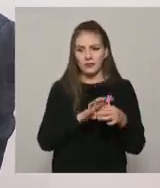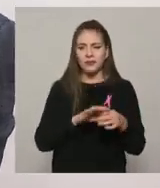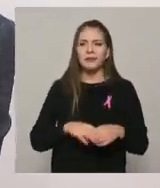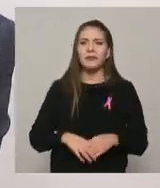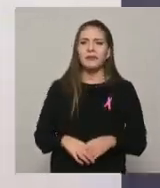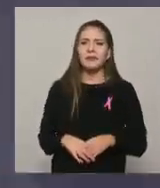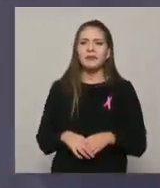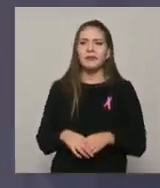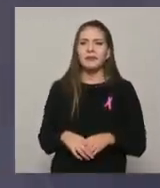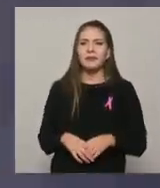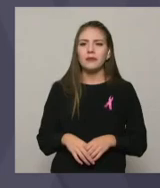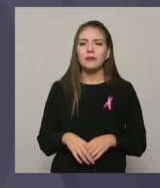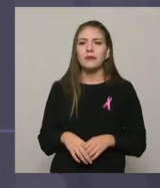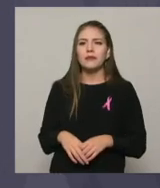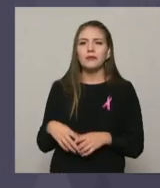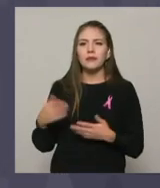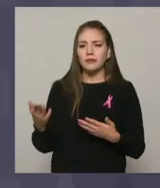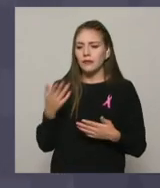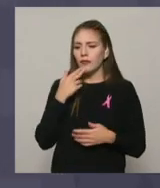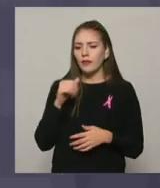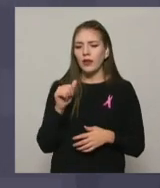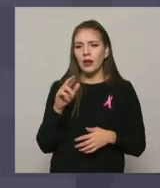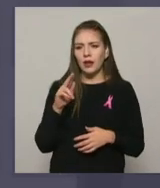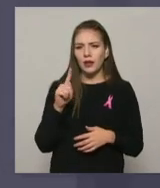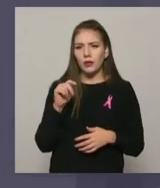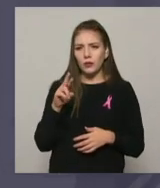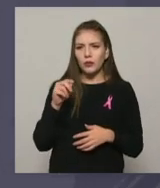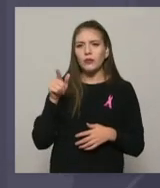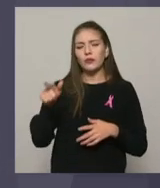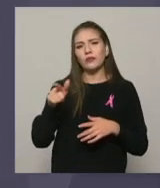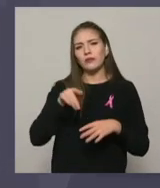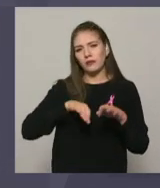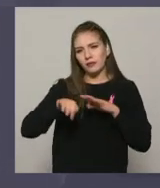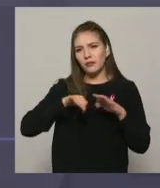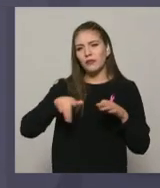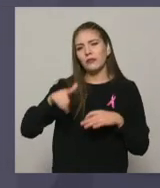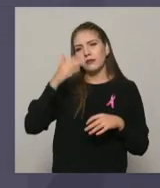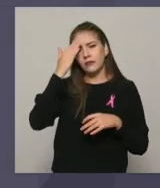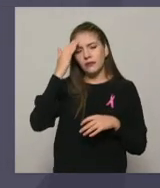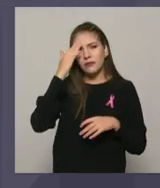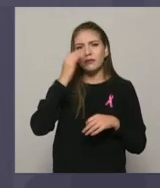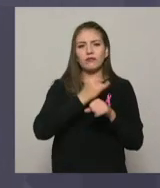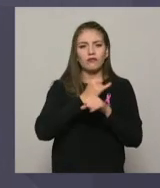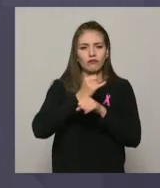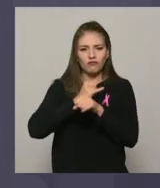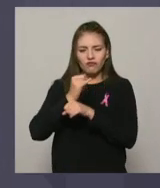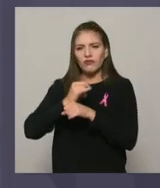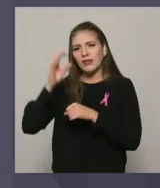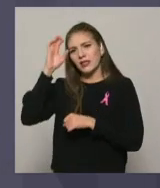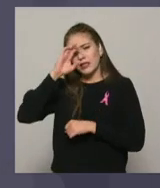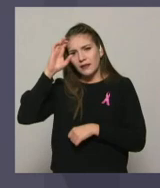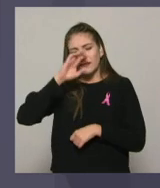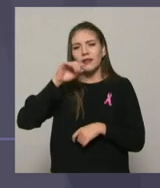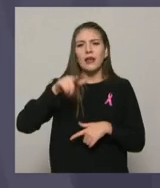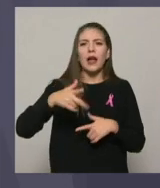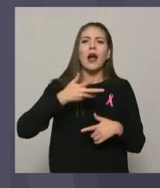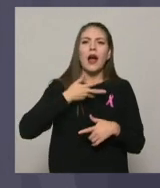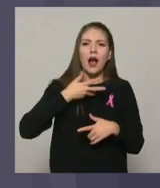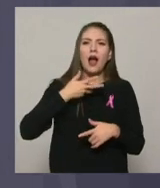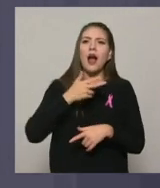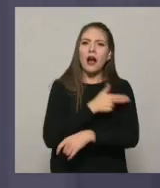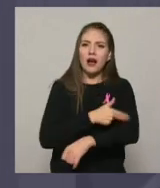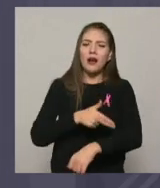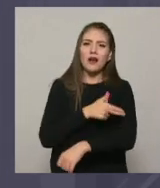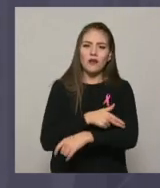toda tu carrera, Arturo, me imagino que has conocido investigadores y científicos que tú estás viendo que ya tienen la solución a un problema social